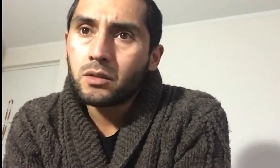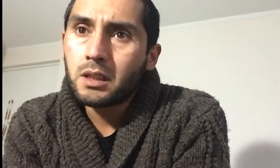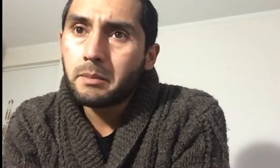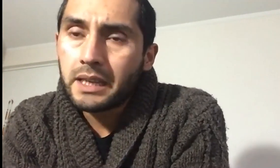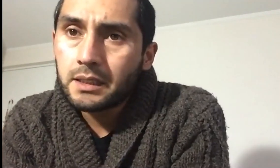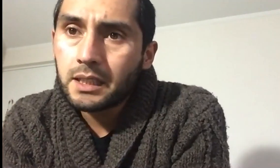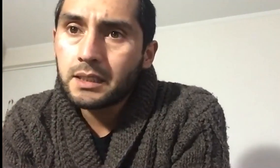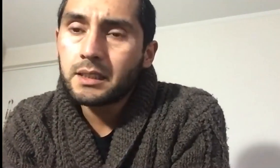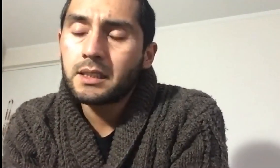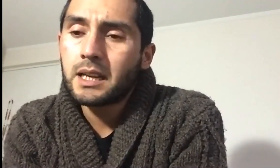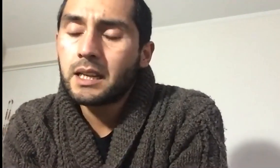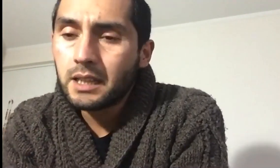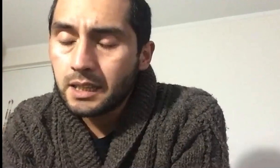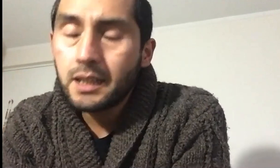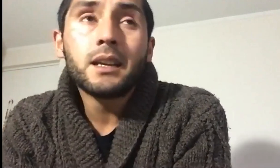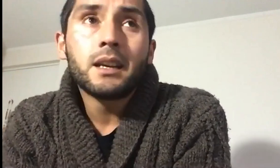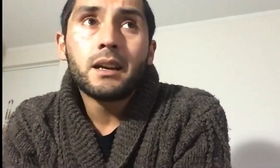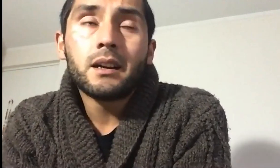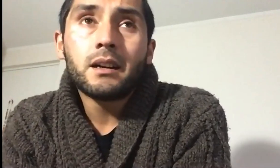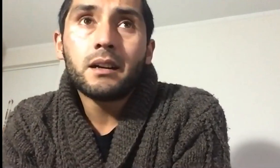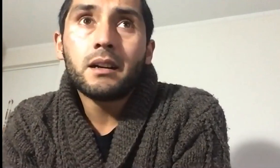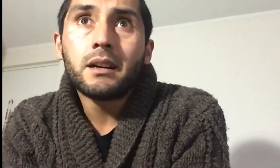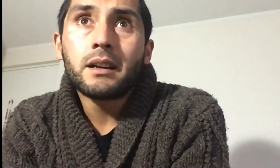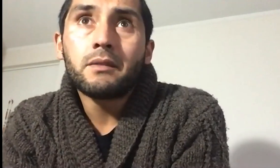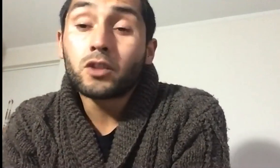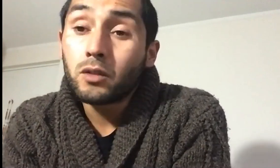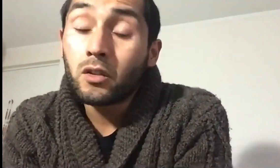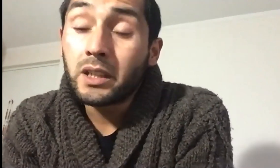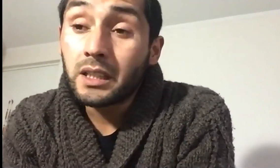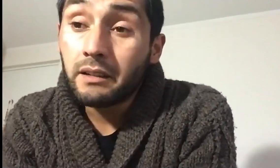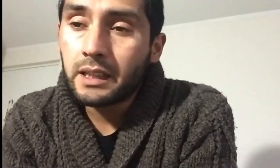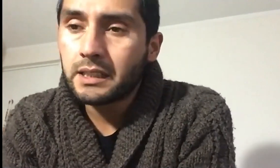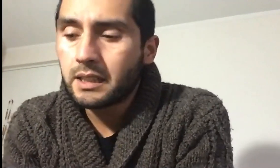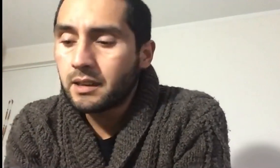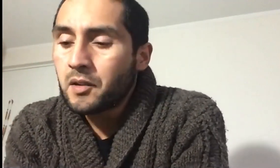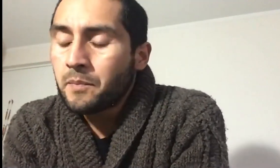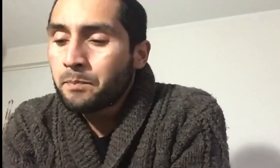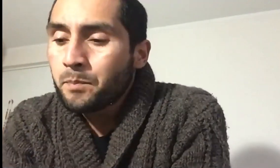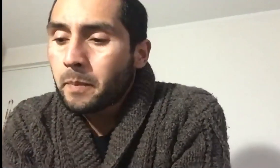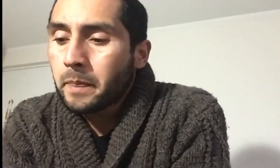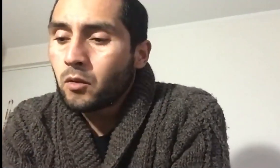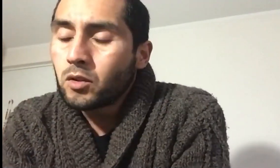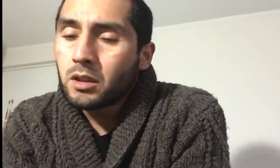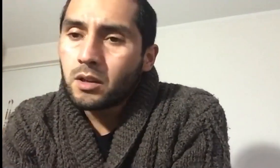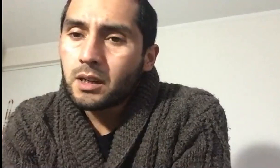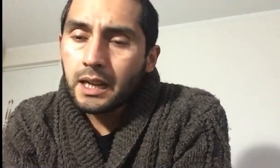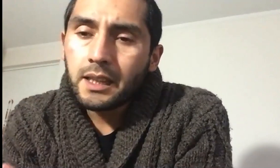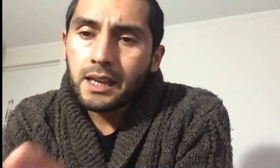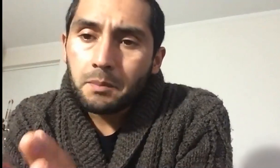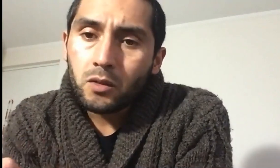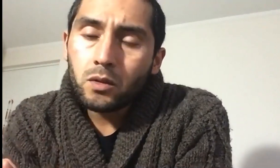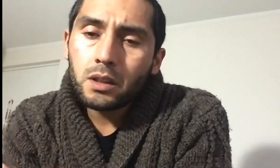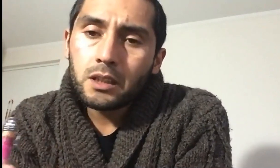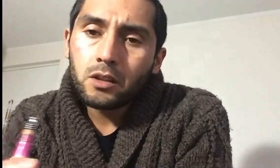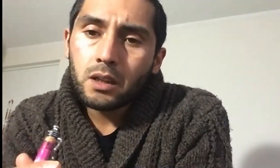relación con demencias, ya, y funciones cognitivas, ya. Uno de los